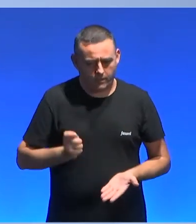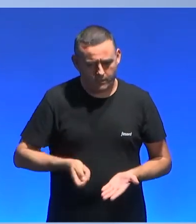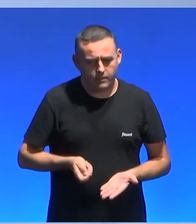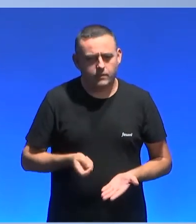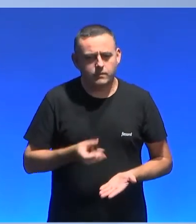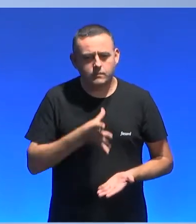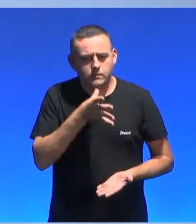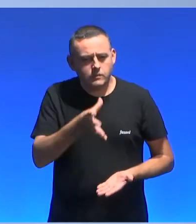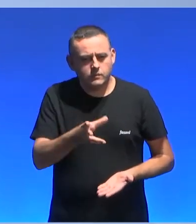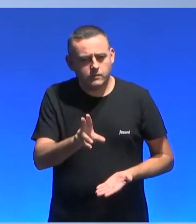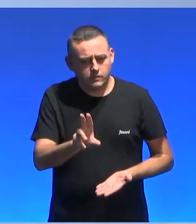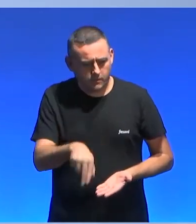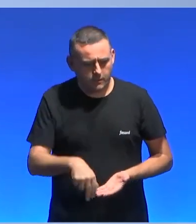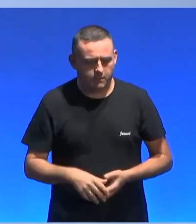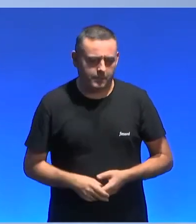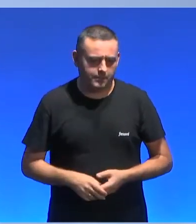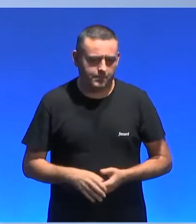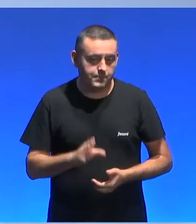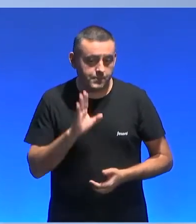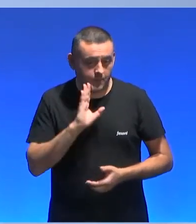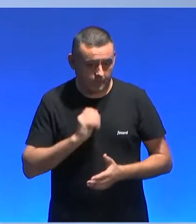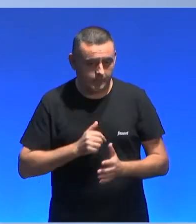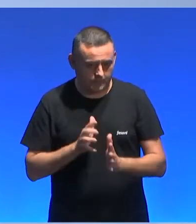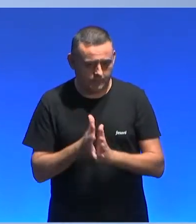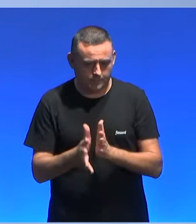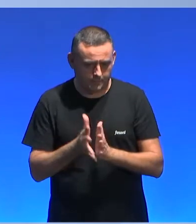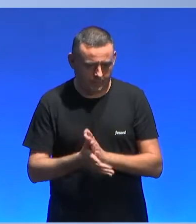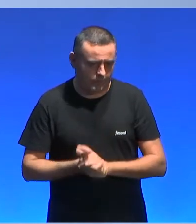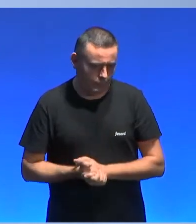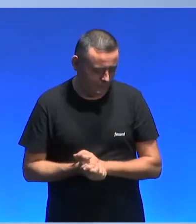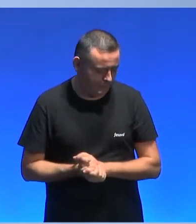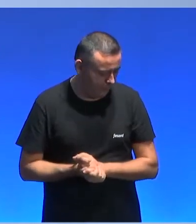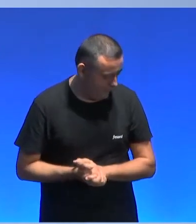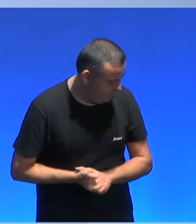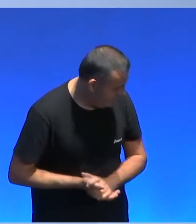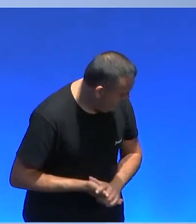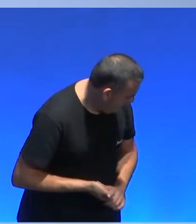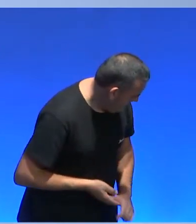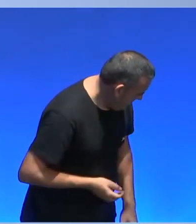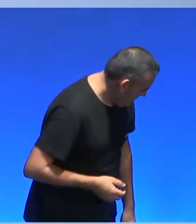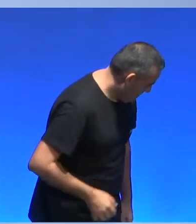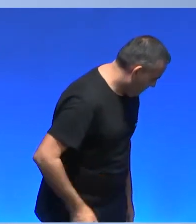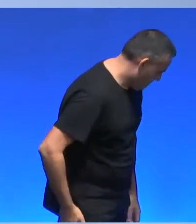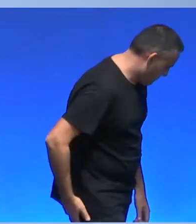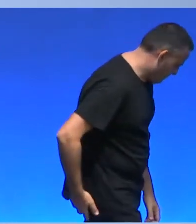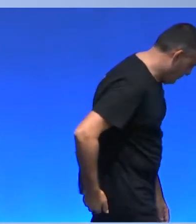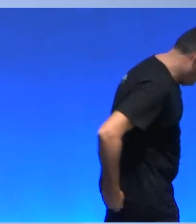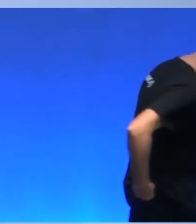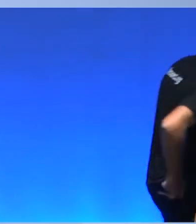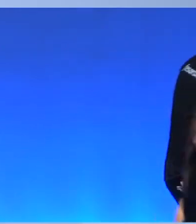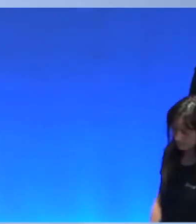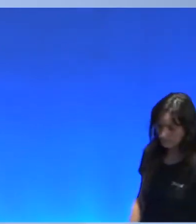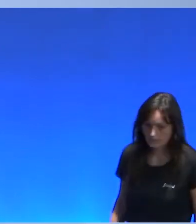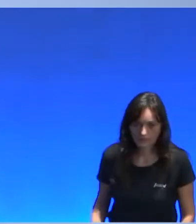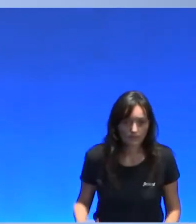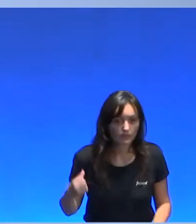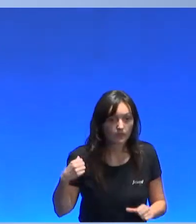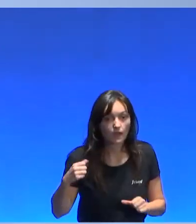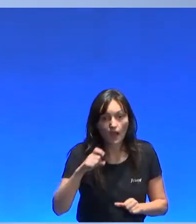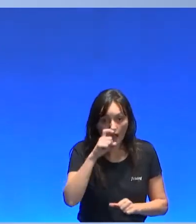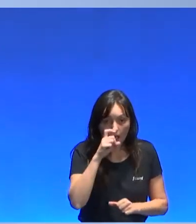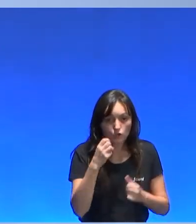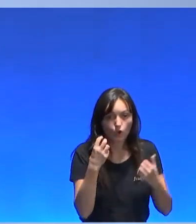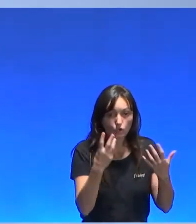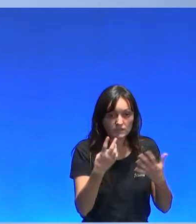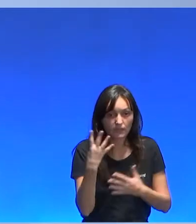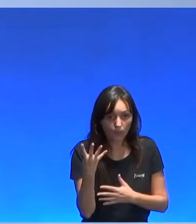presentó antes citaba. Desde el 89 nosotros tenemos una convención de los derechos de